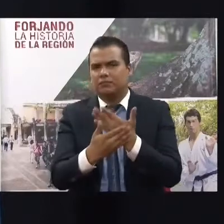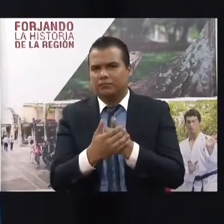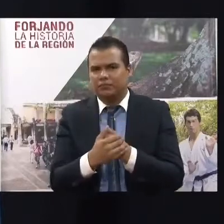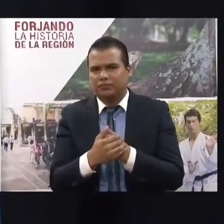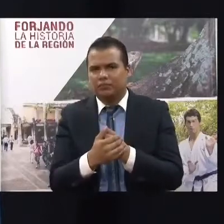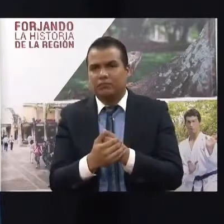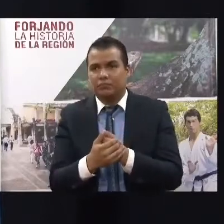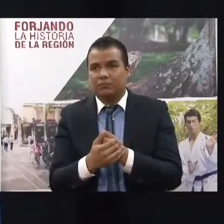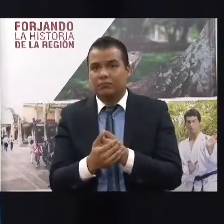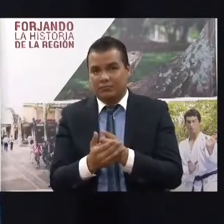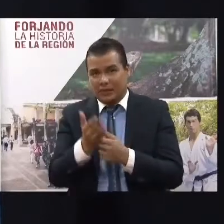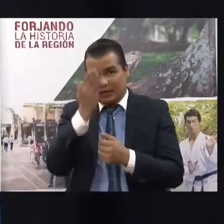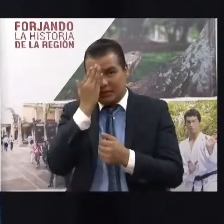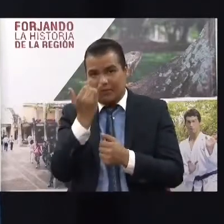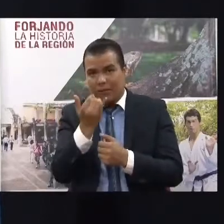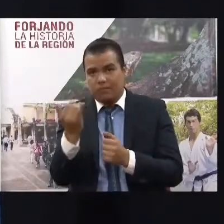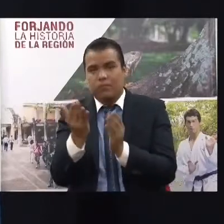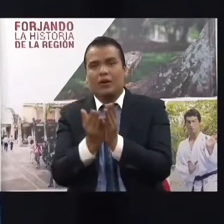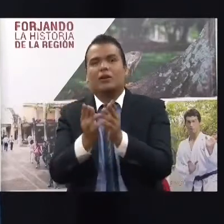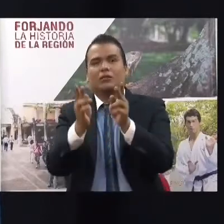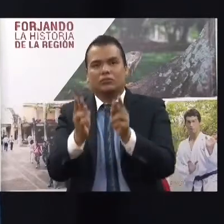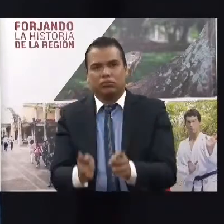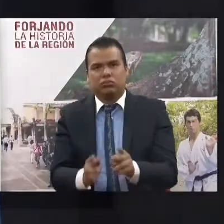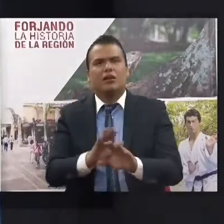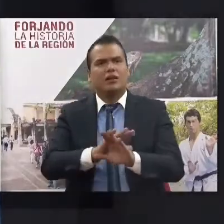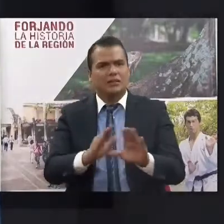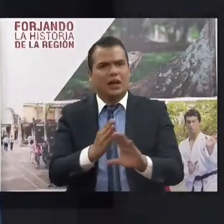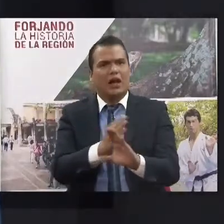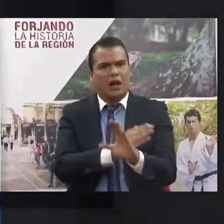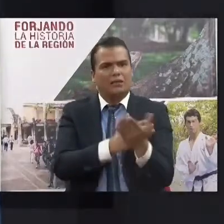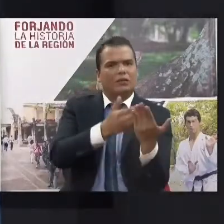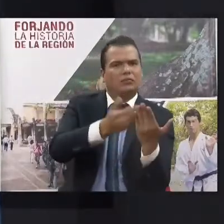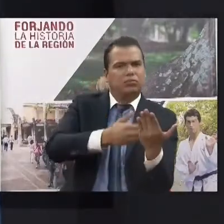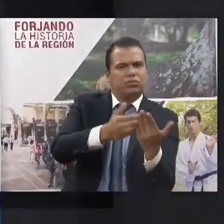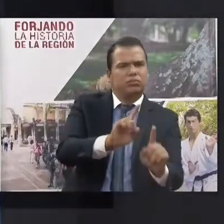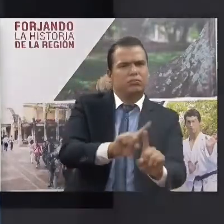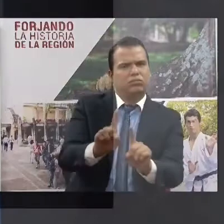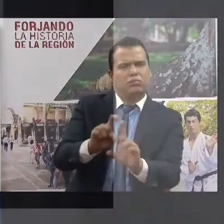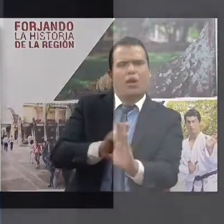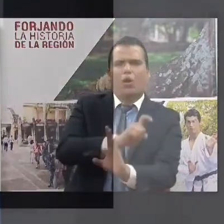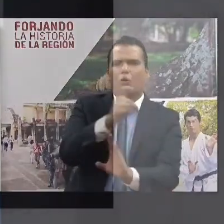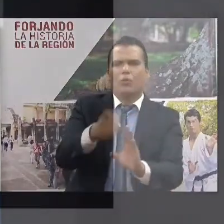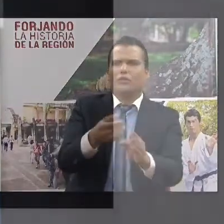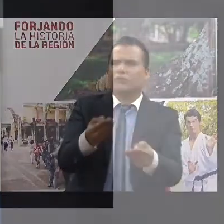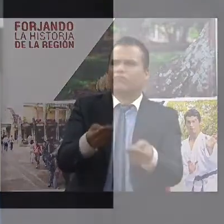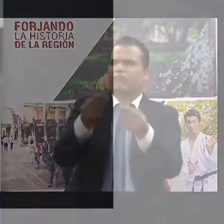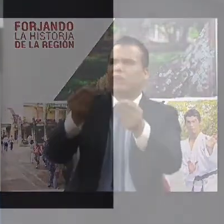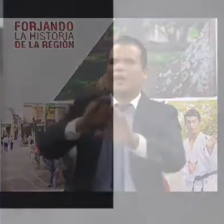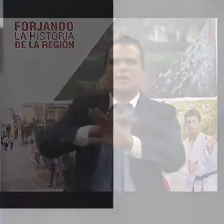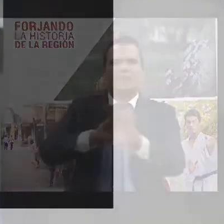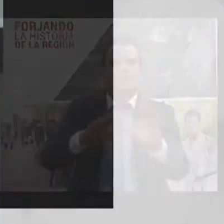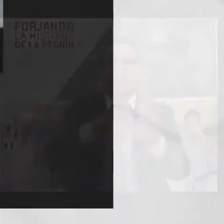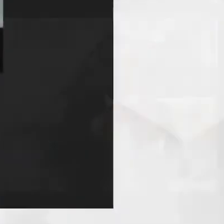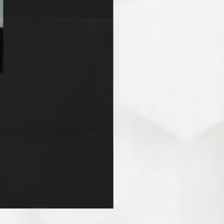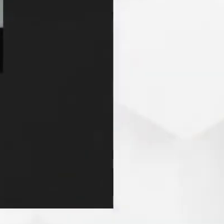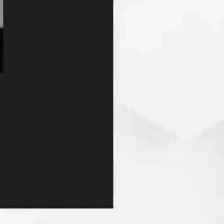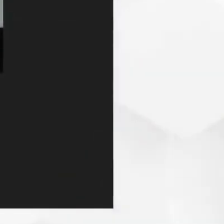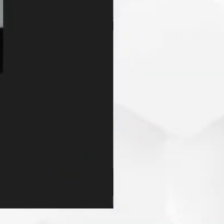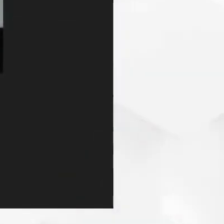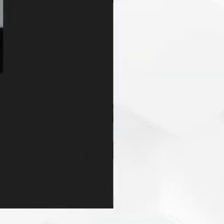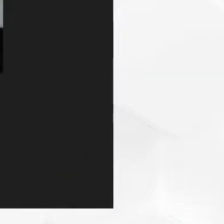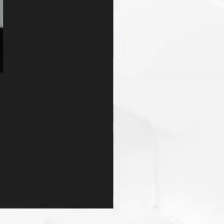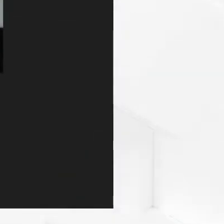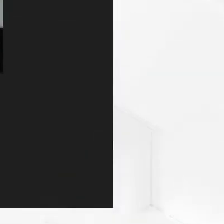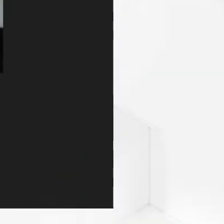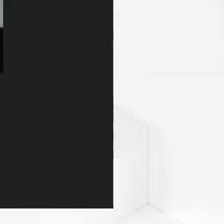que estudiantes de la universidad con documentos auténticos han comprobado A. haber llenado todos los requisitos que exige